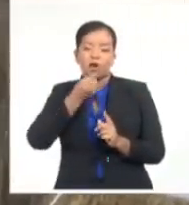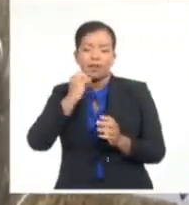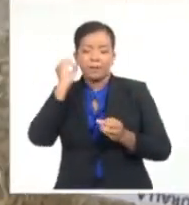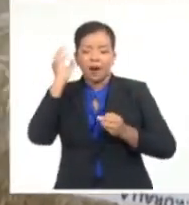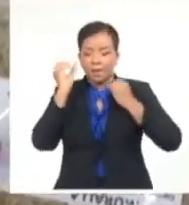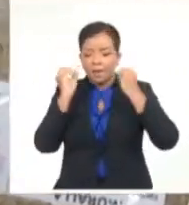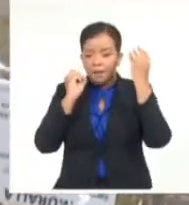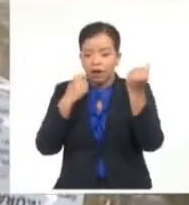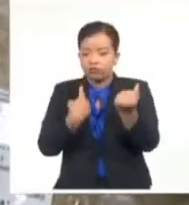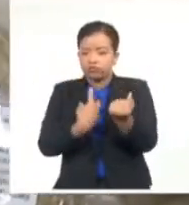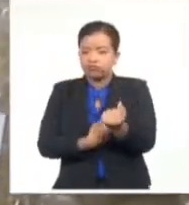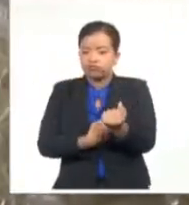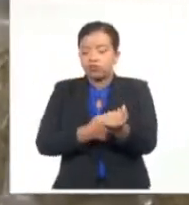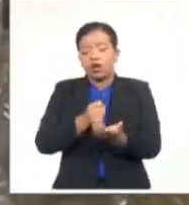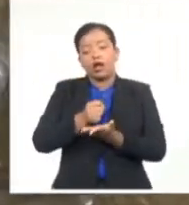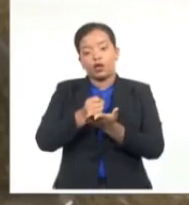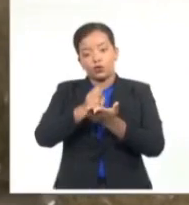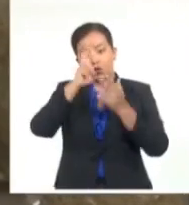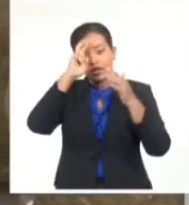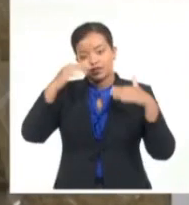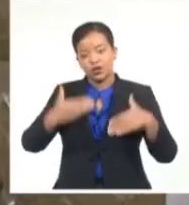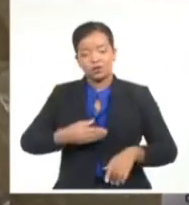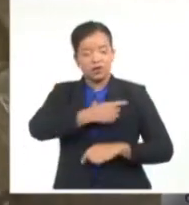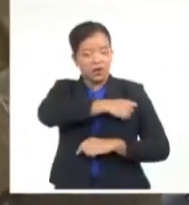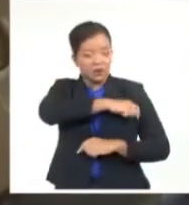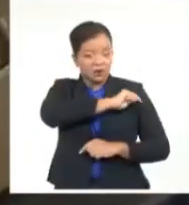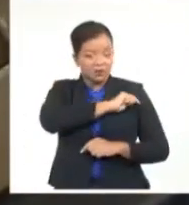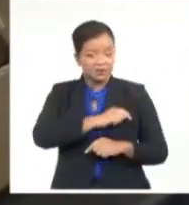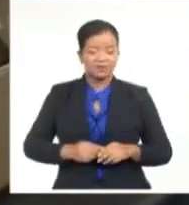tradición y contribuir a la salud del pueblo.